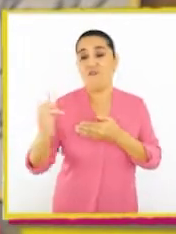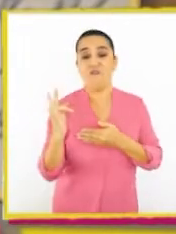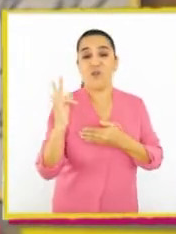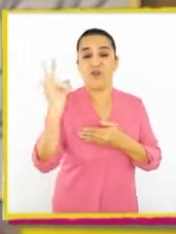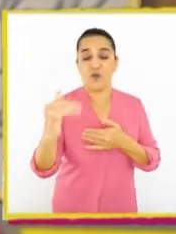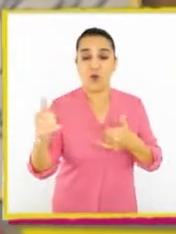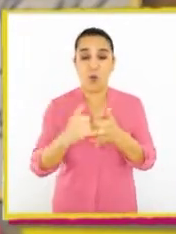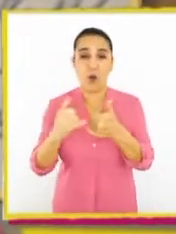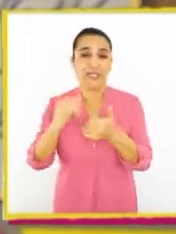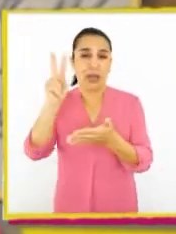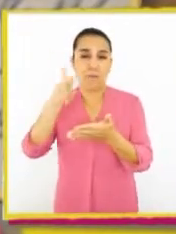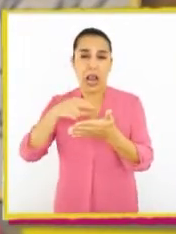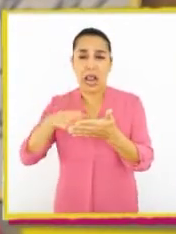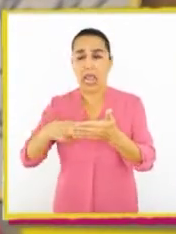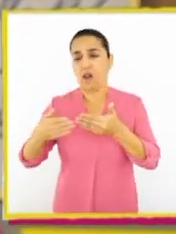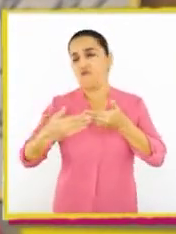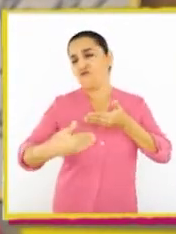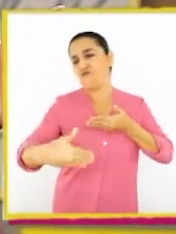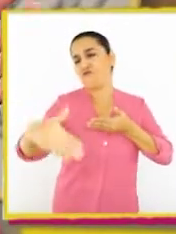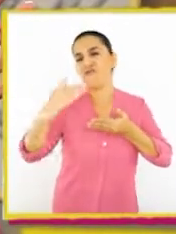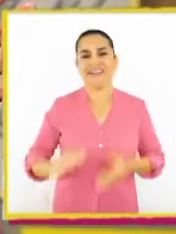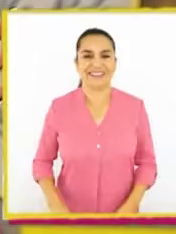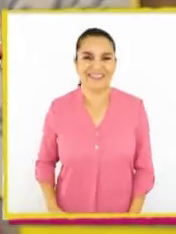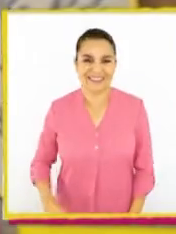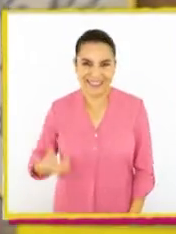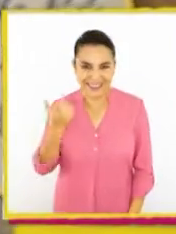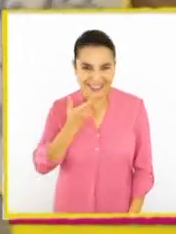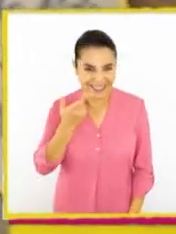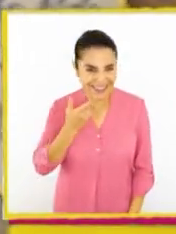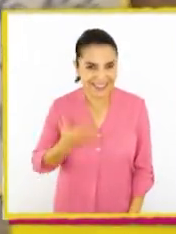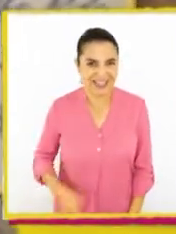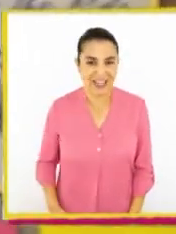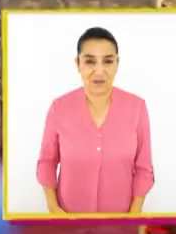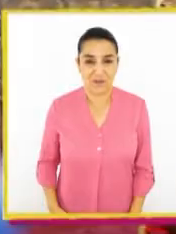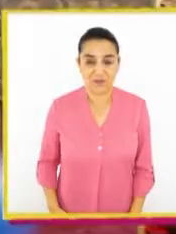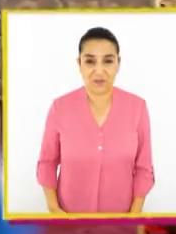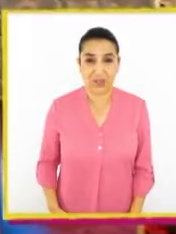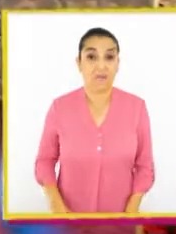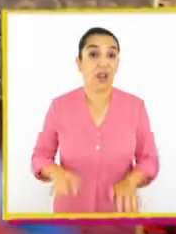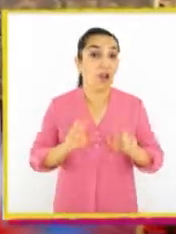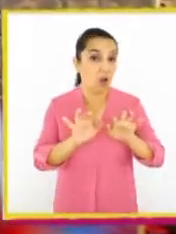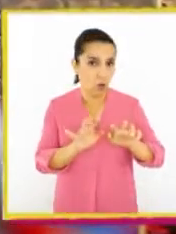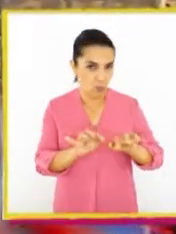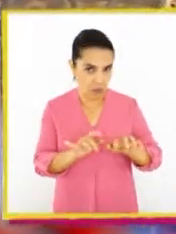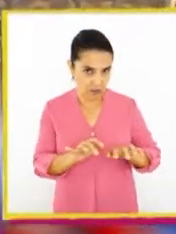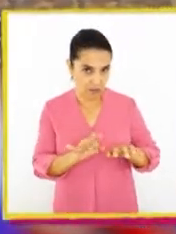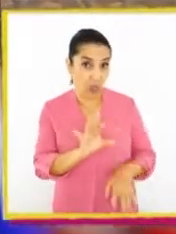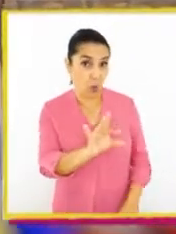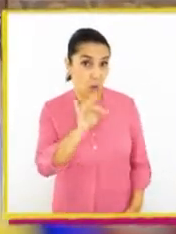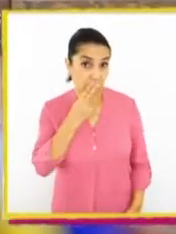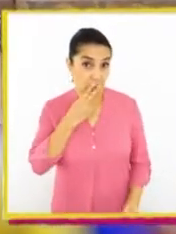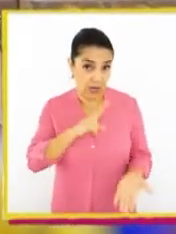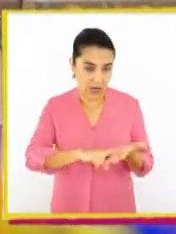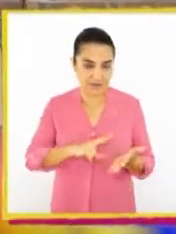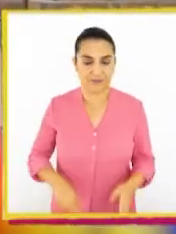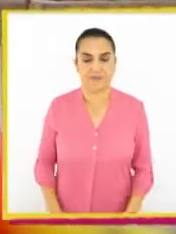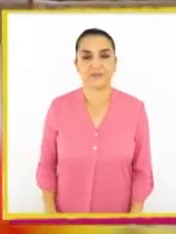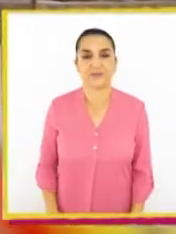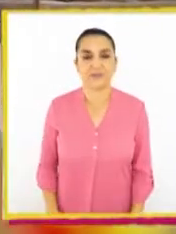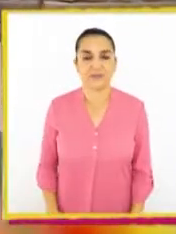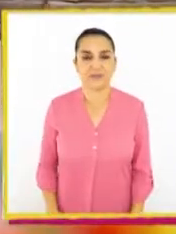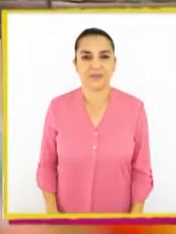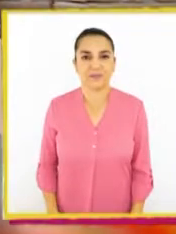famosa después y mis WhatsApp los van a leer durante mucho tiempo. A ver, voy a ir al computador a ver si encuentro las